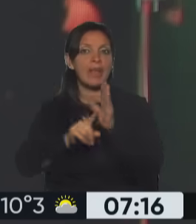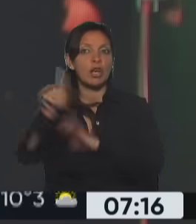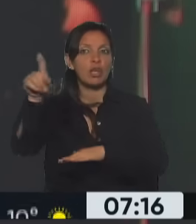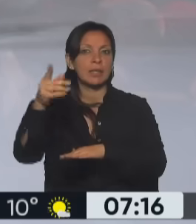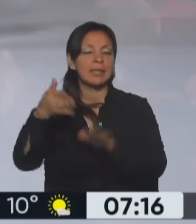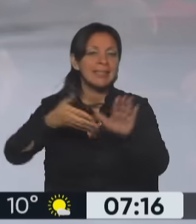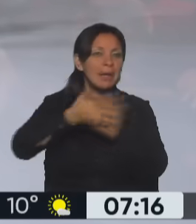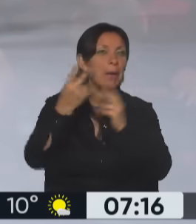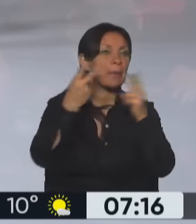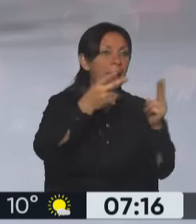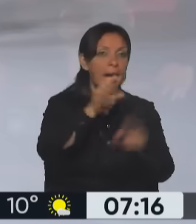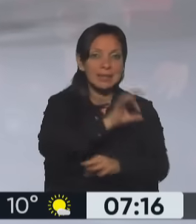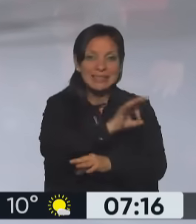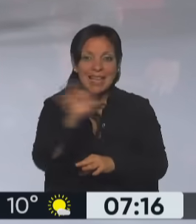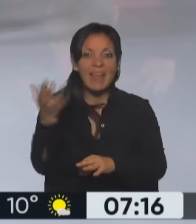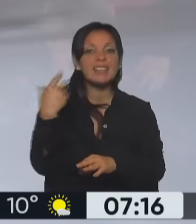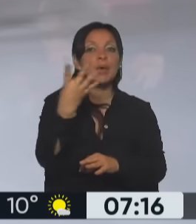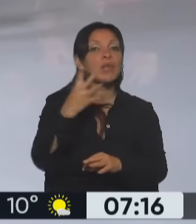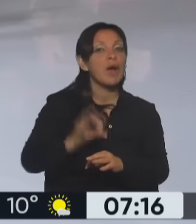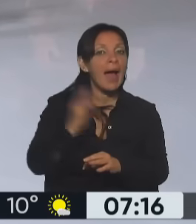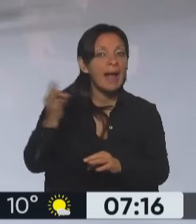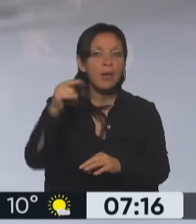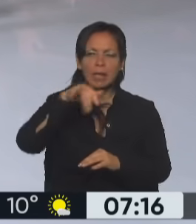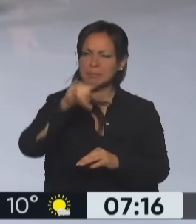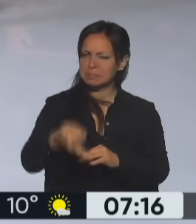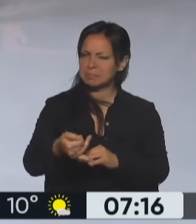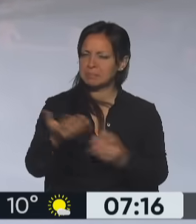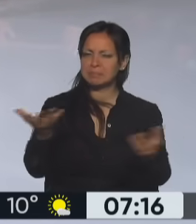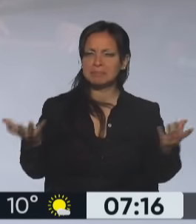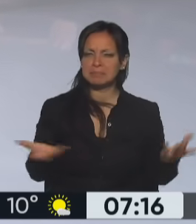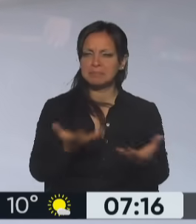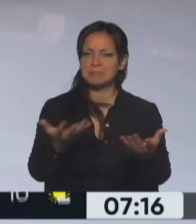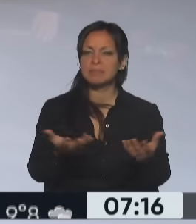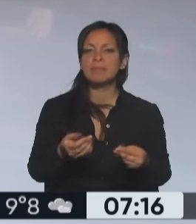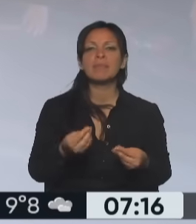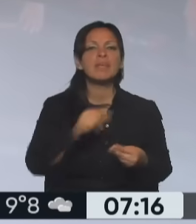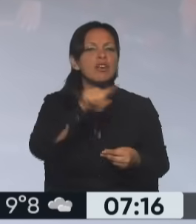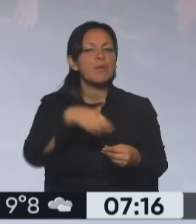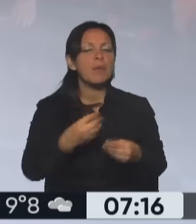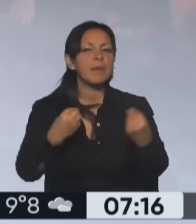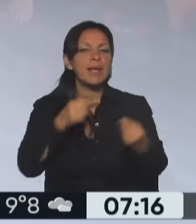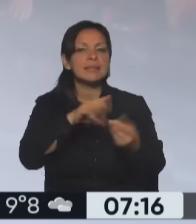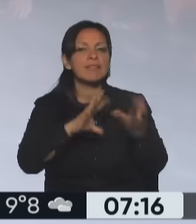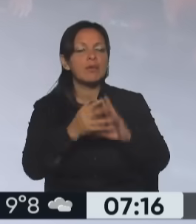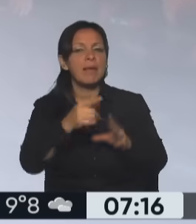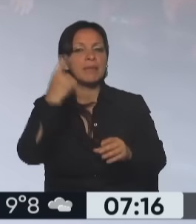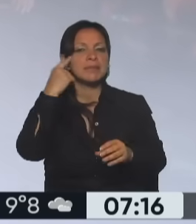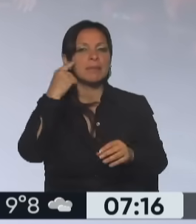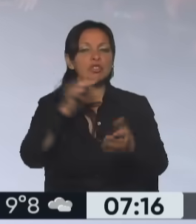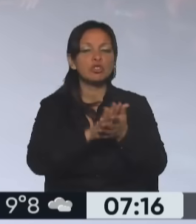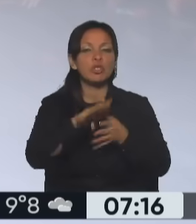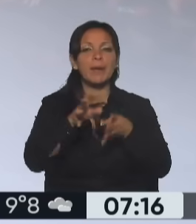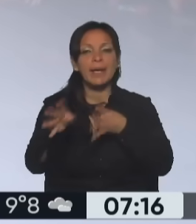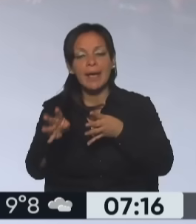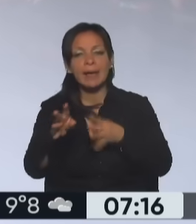reunirse con Putin Y qué tipo de asidero tiene esa esa especie de especulación norteamericana en el marco de la guerra Ucrania